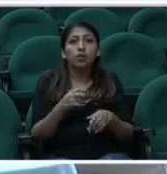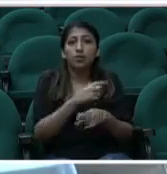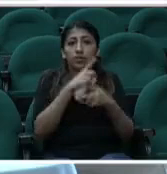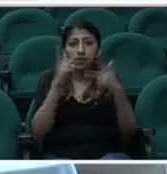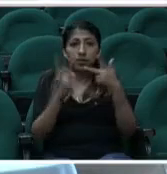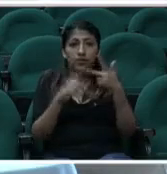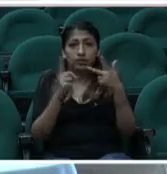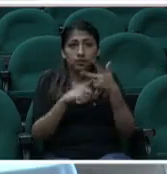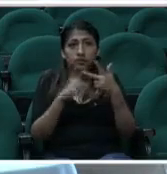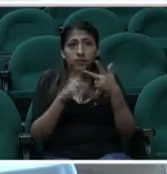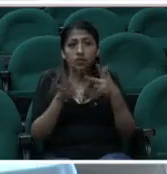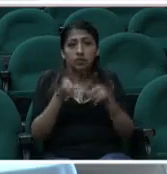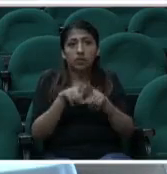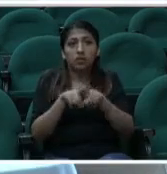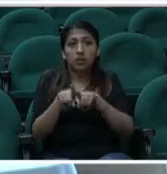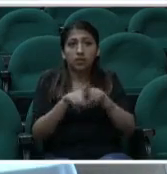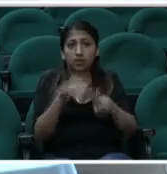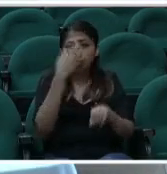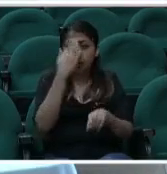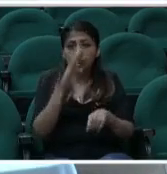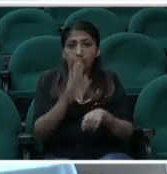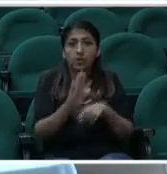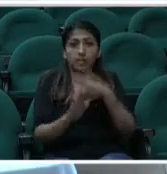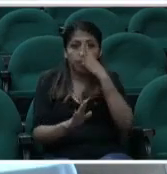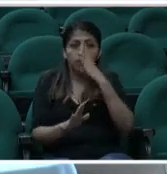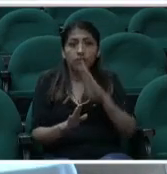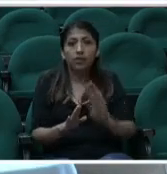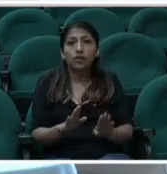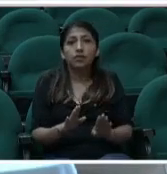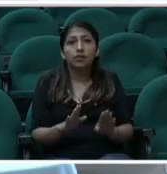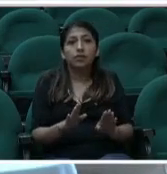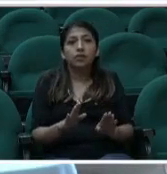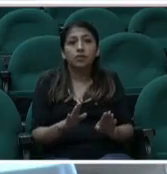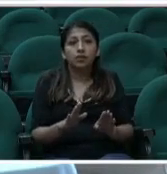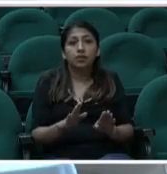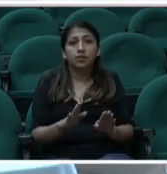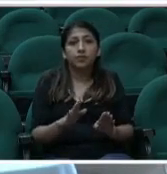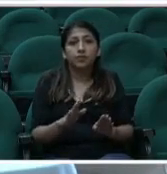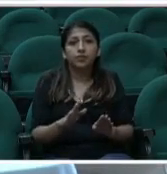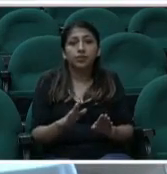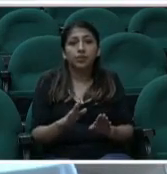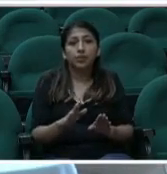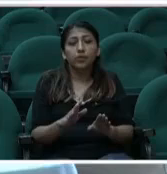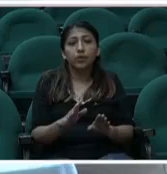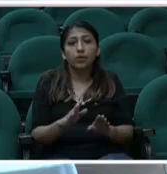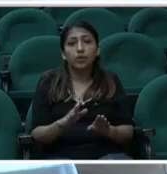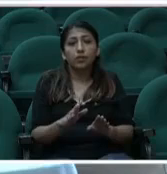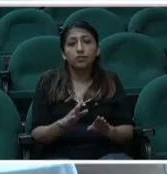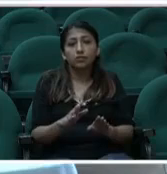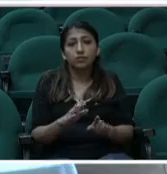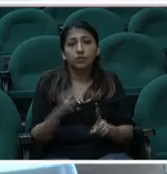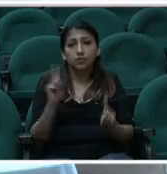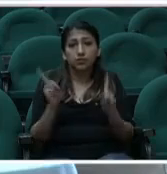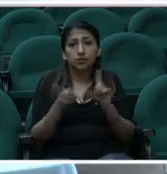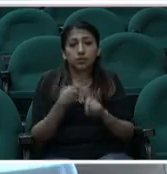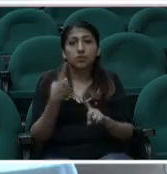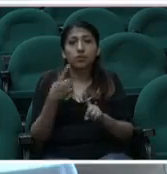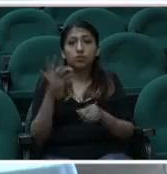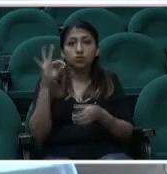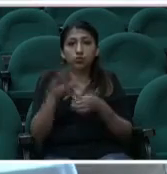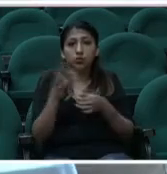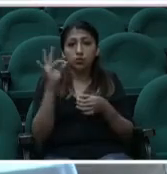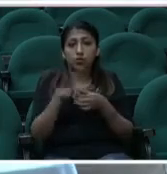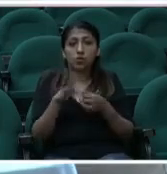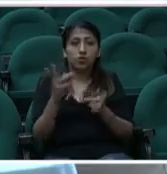tercera parte del debate frente a frente vamos a primero a hacer el sorteo